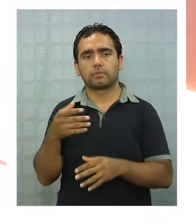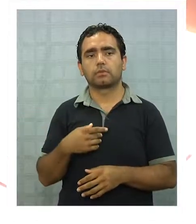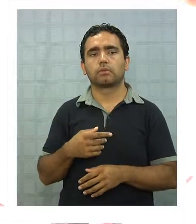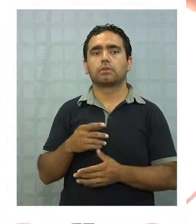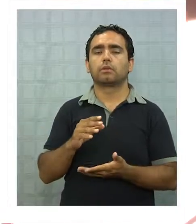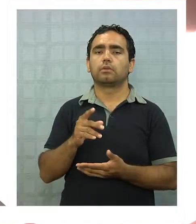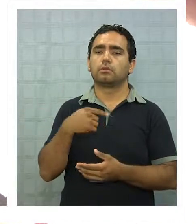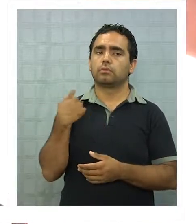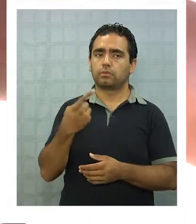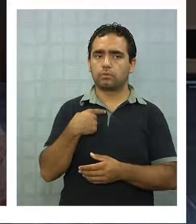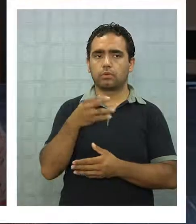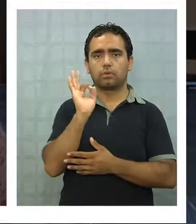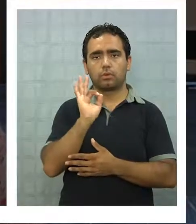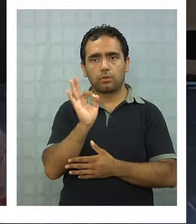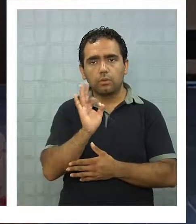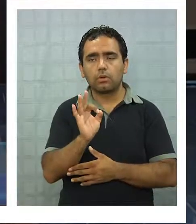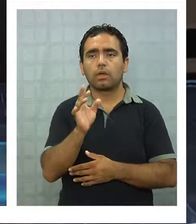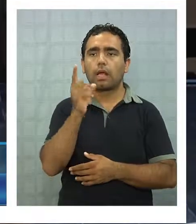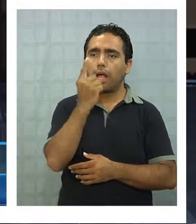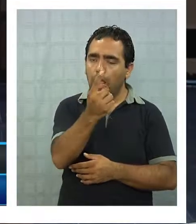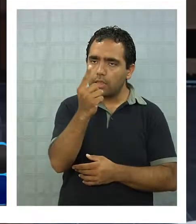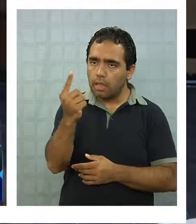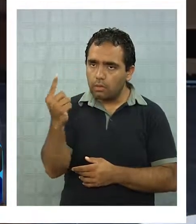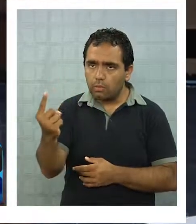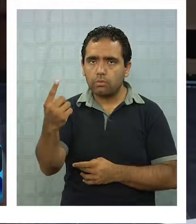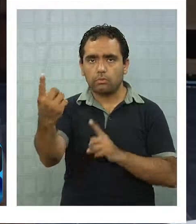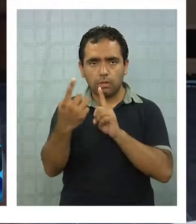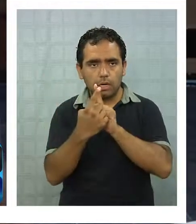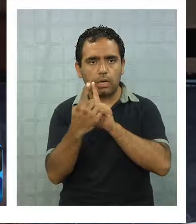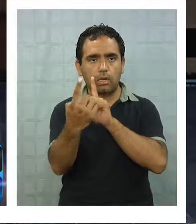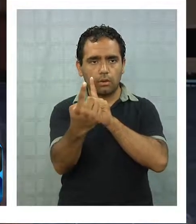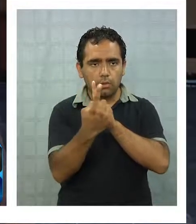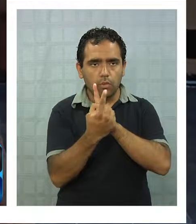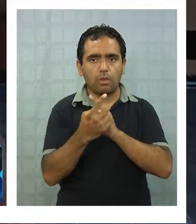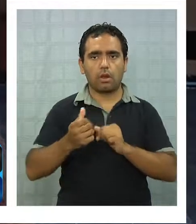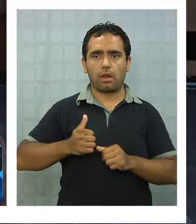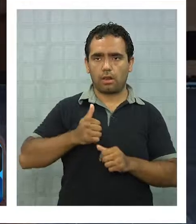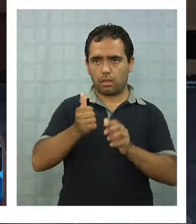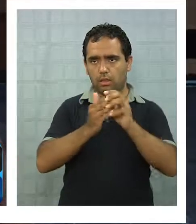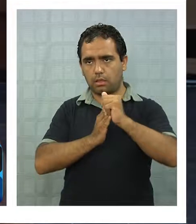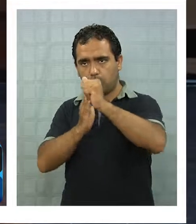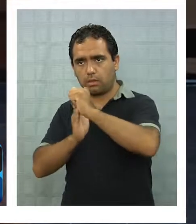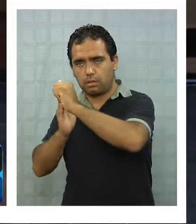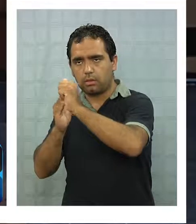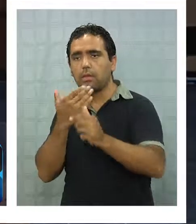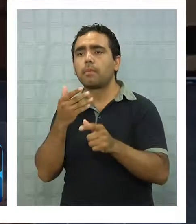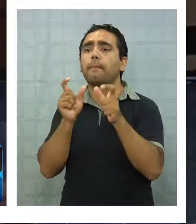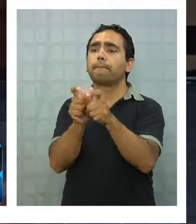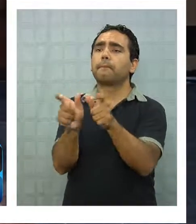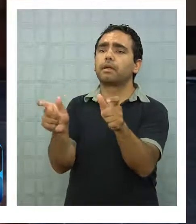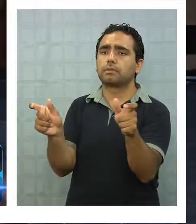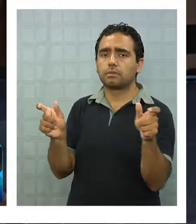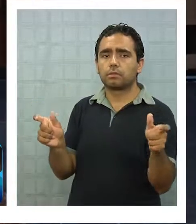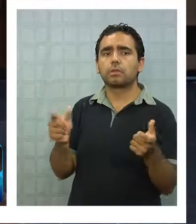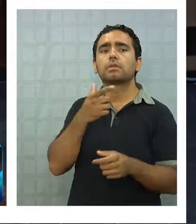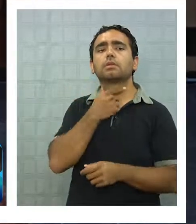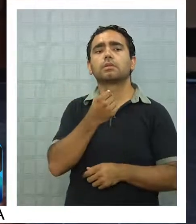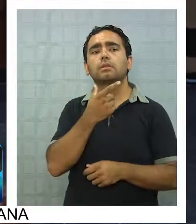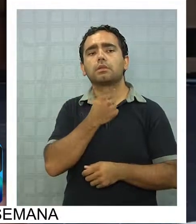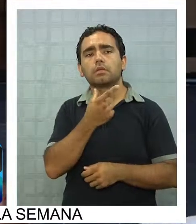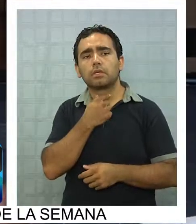Nos vamos a reunir con todos los dirigentes de barrio y no solamente con los dirigentes, sino que también con los pobladores, porque además